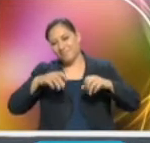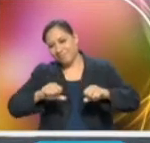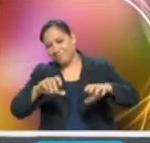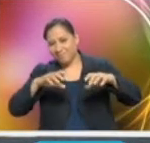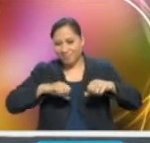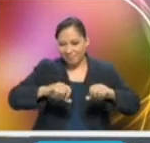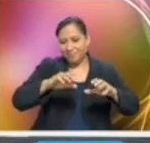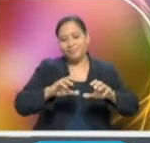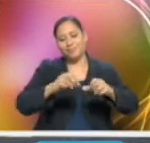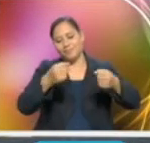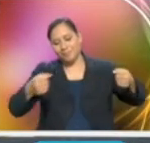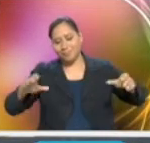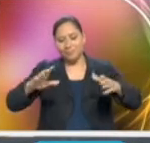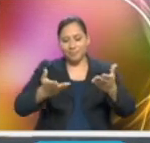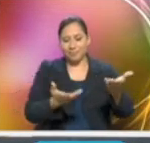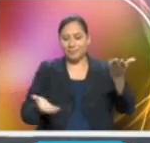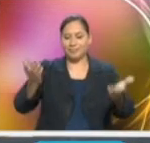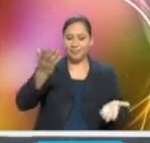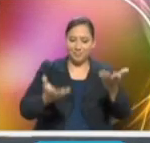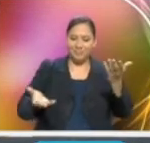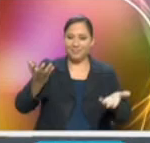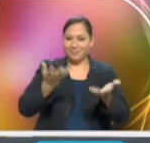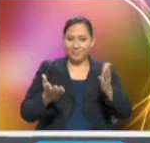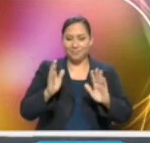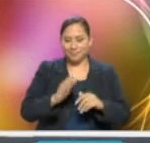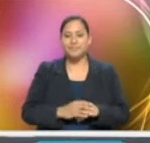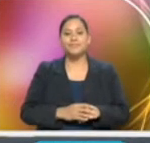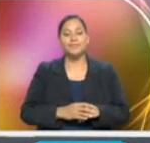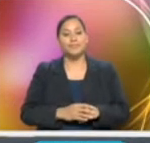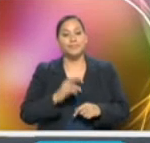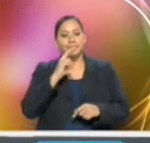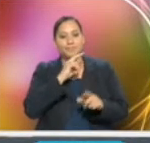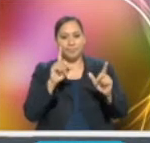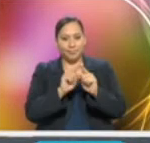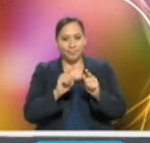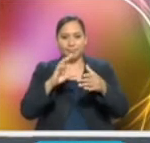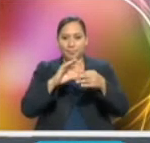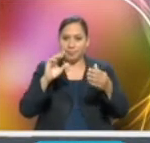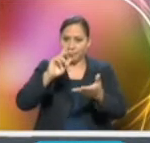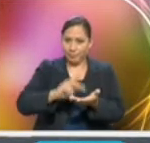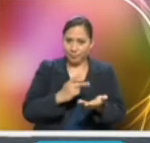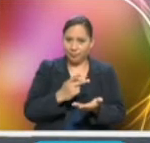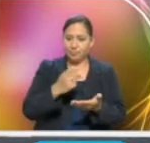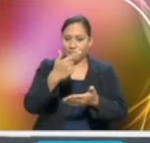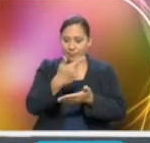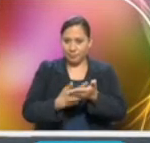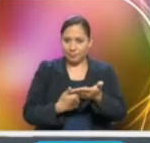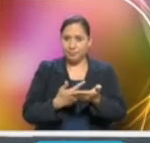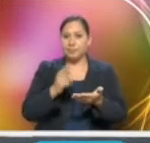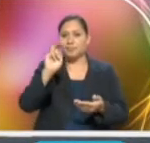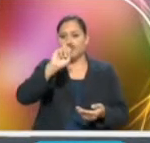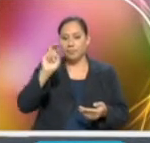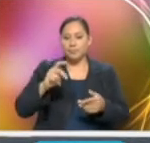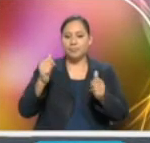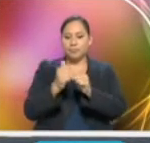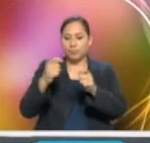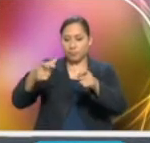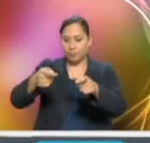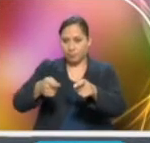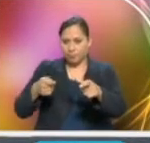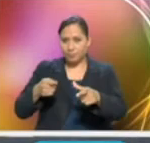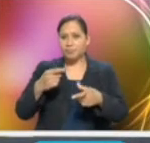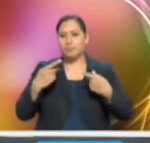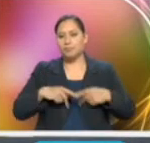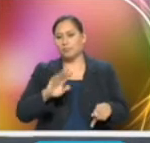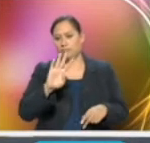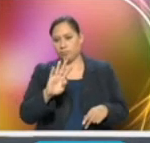que si el estirada y todo, ¿no? Sí. Rápidamente se los voy a repetir los ingredientes. Estas pizzas al sartén que están